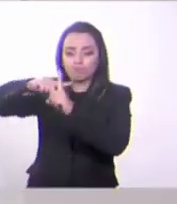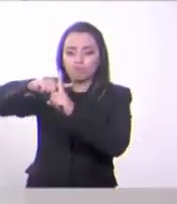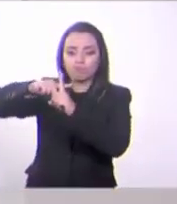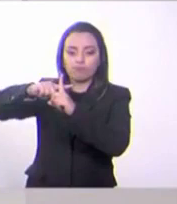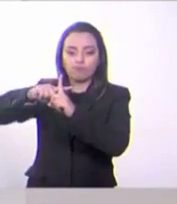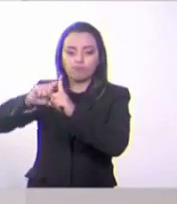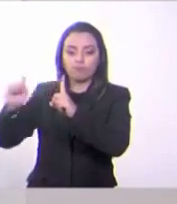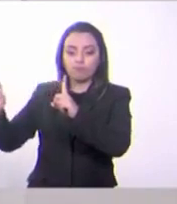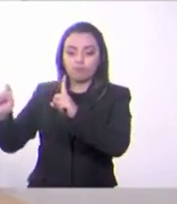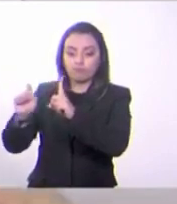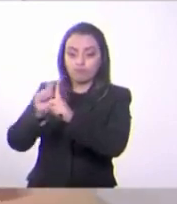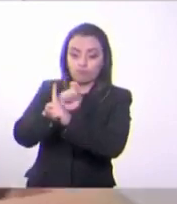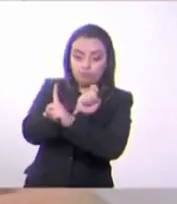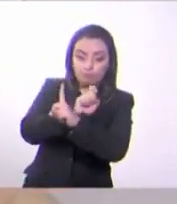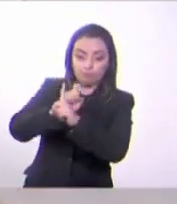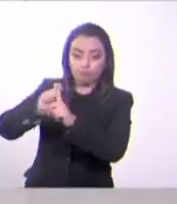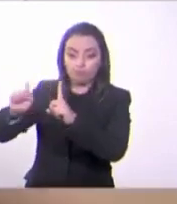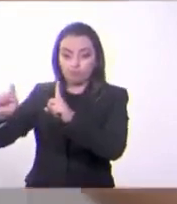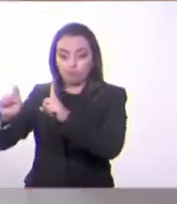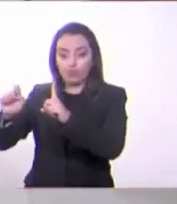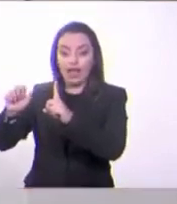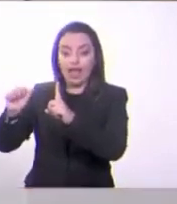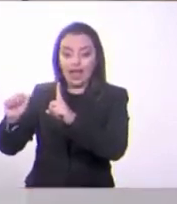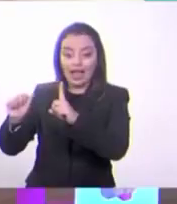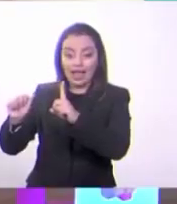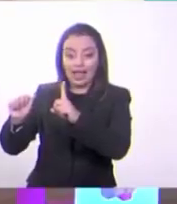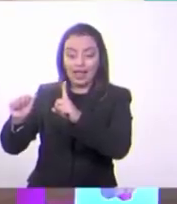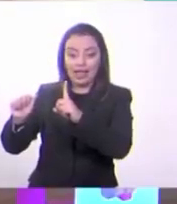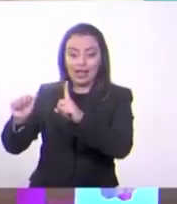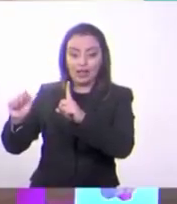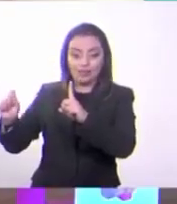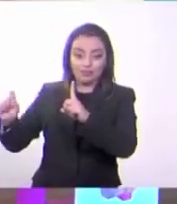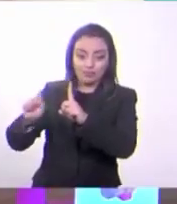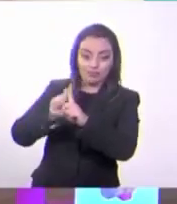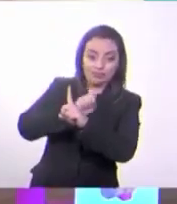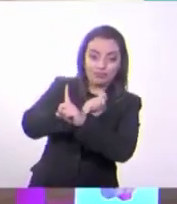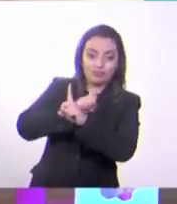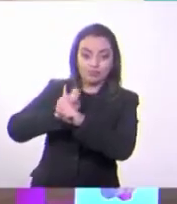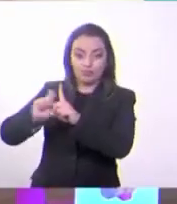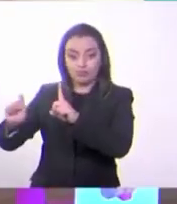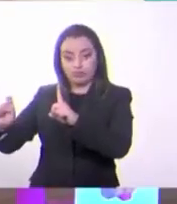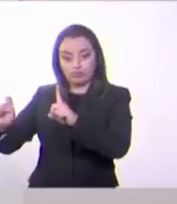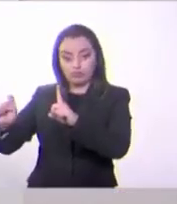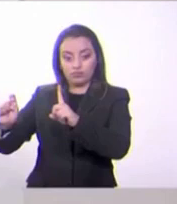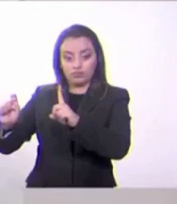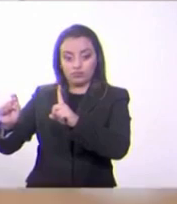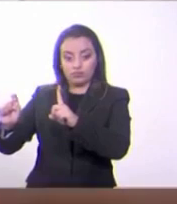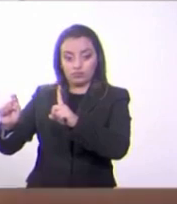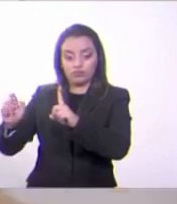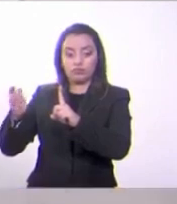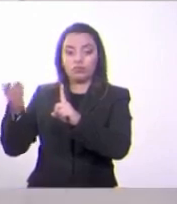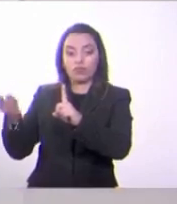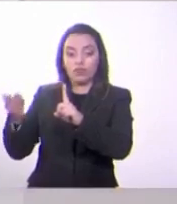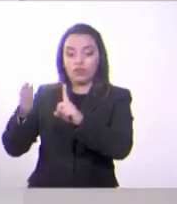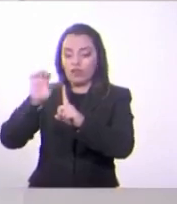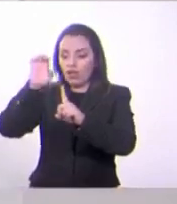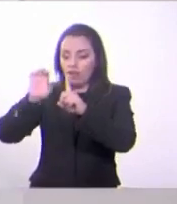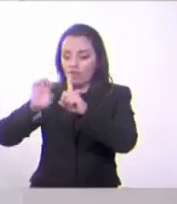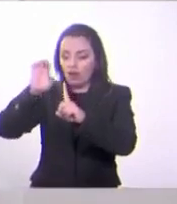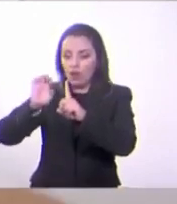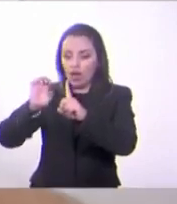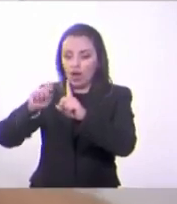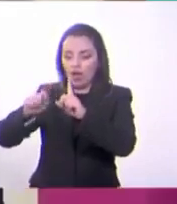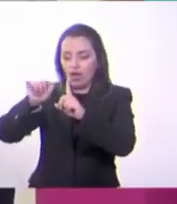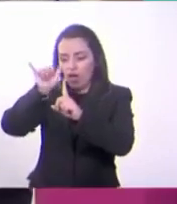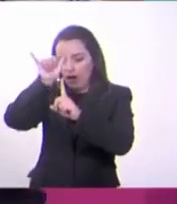A en los reales, es decir, acá, de tal manera que al evaluarlo en Y